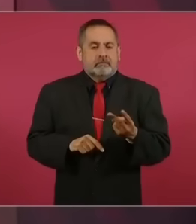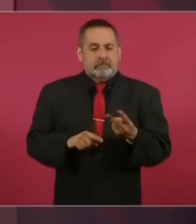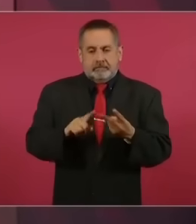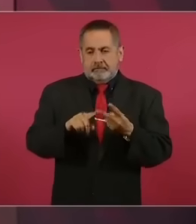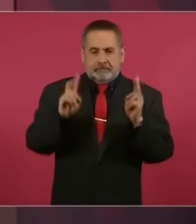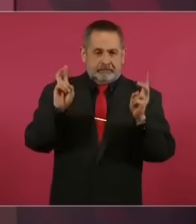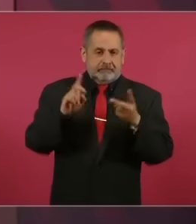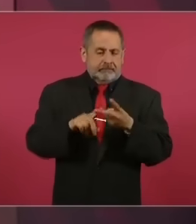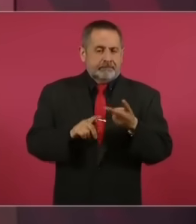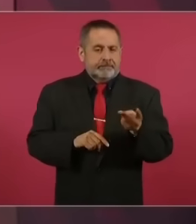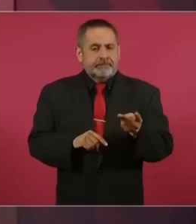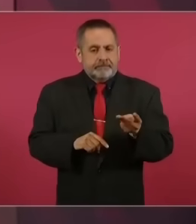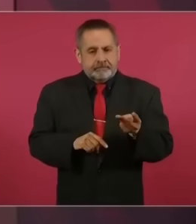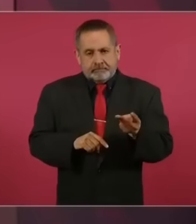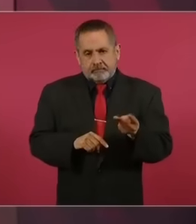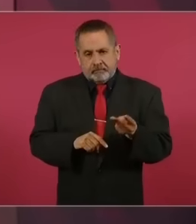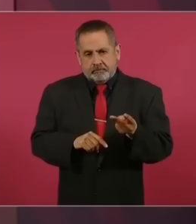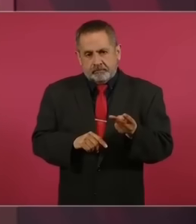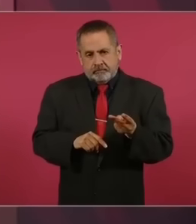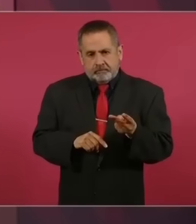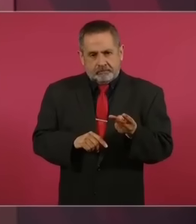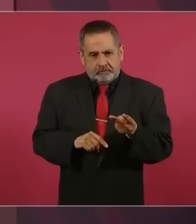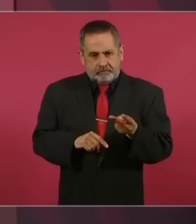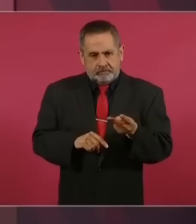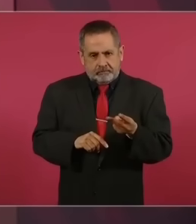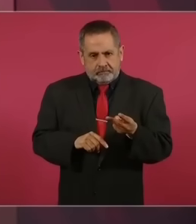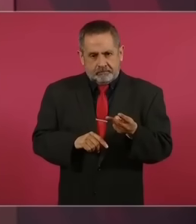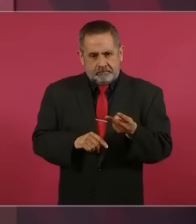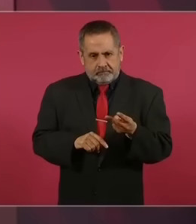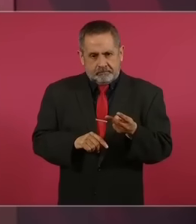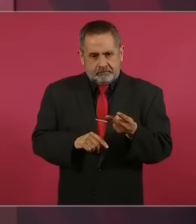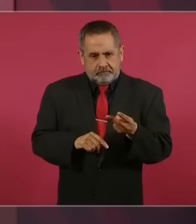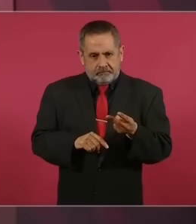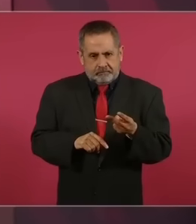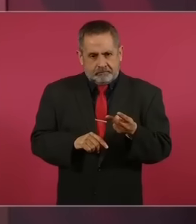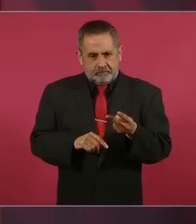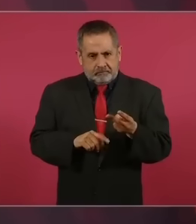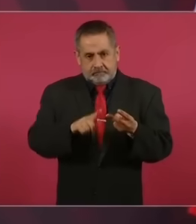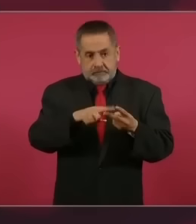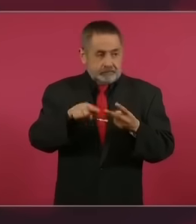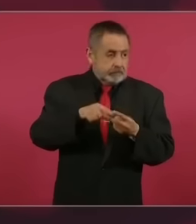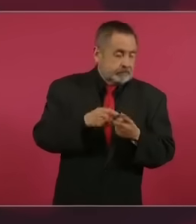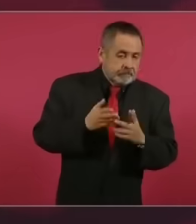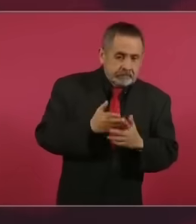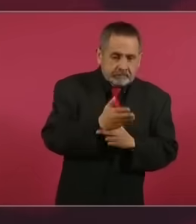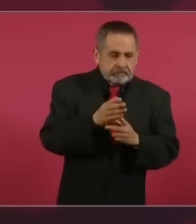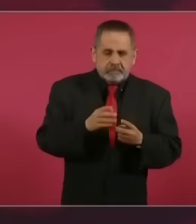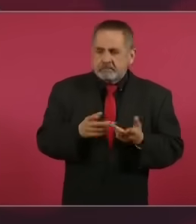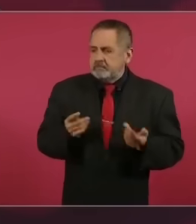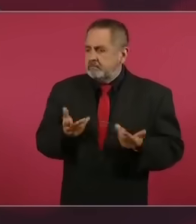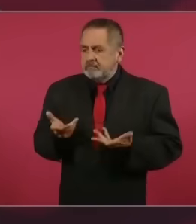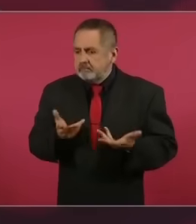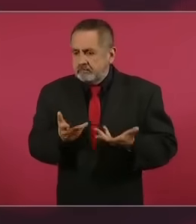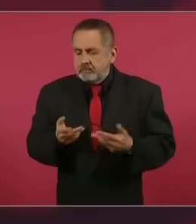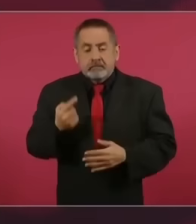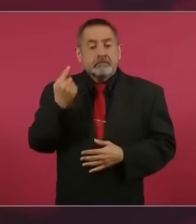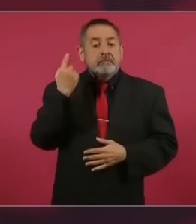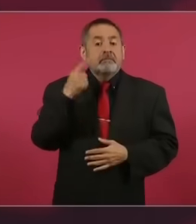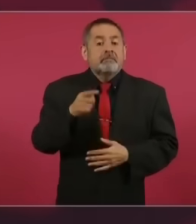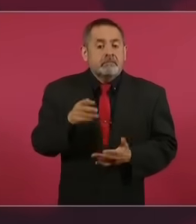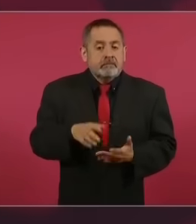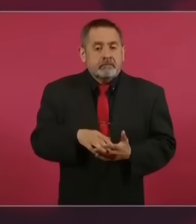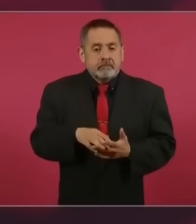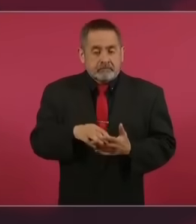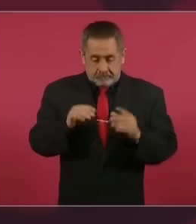de derechos humanos, y ellos intervienen para que